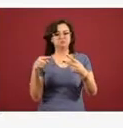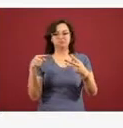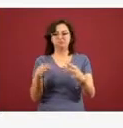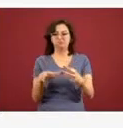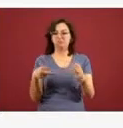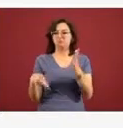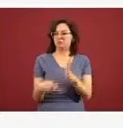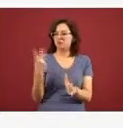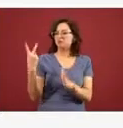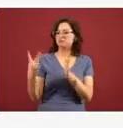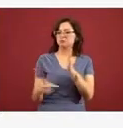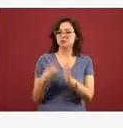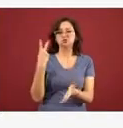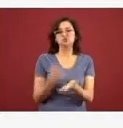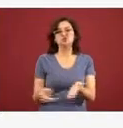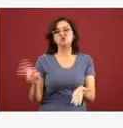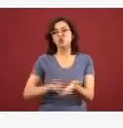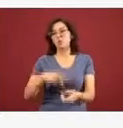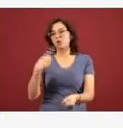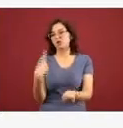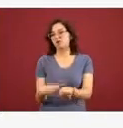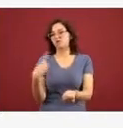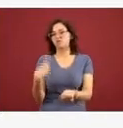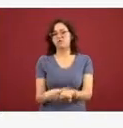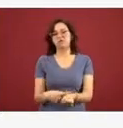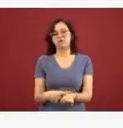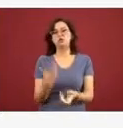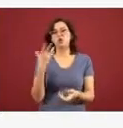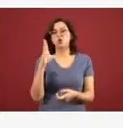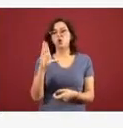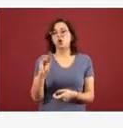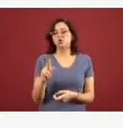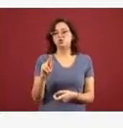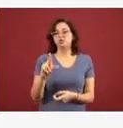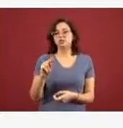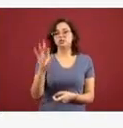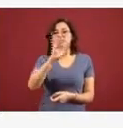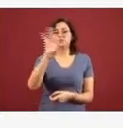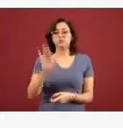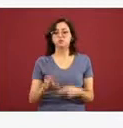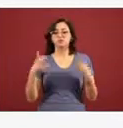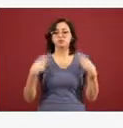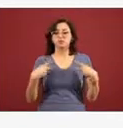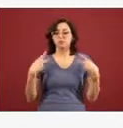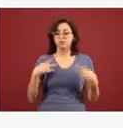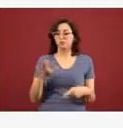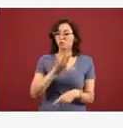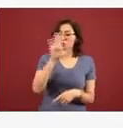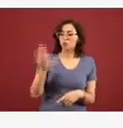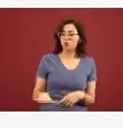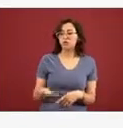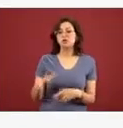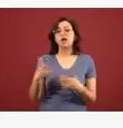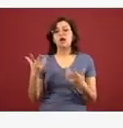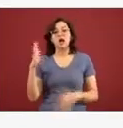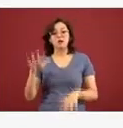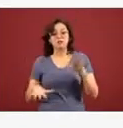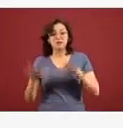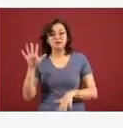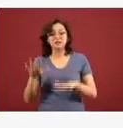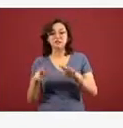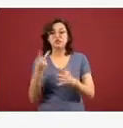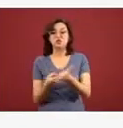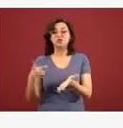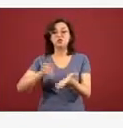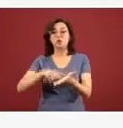presentes en la comorbilidad, y recordando que casi el 80% de las defunciones inclusive han tenido 2 comorbilidades asociadas,